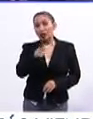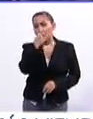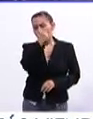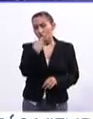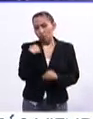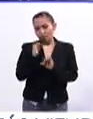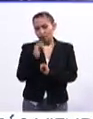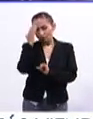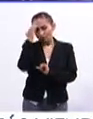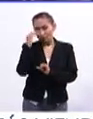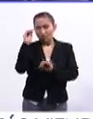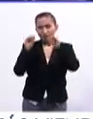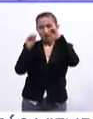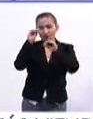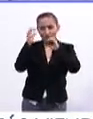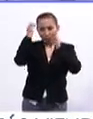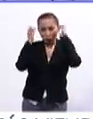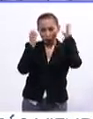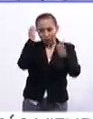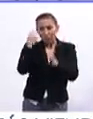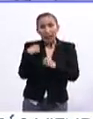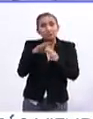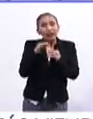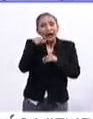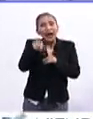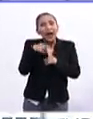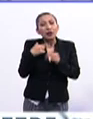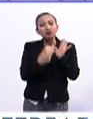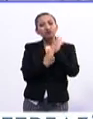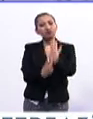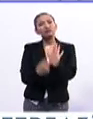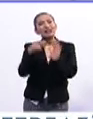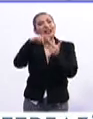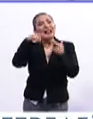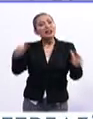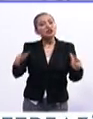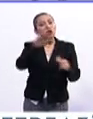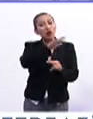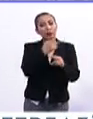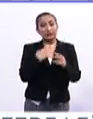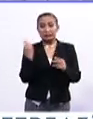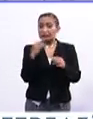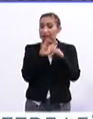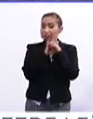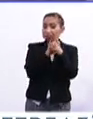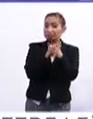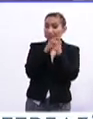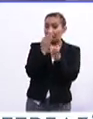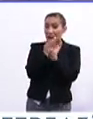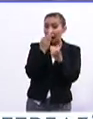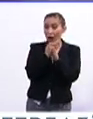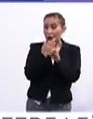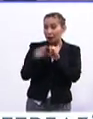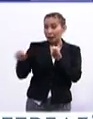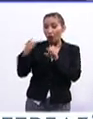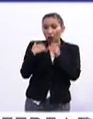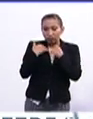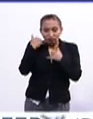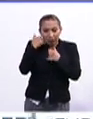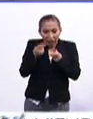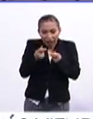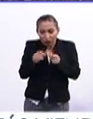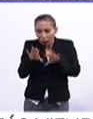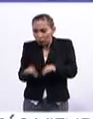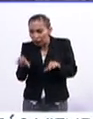uno de los curadores de la exposición, comenta que en ella se representa la relación tan dependiente que se tiene en la actualidad con los dispositivos